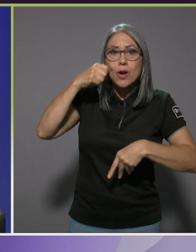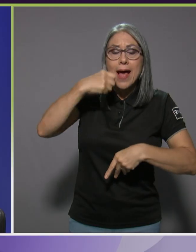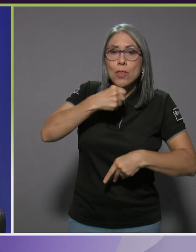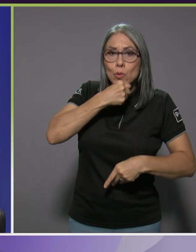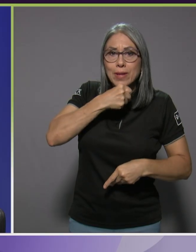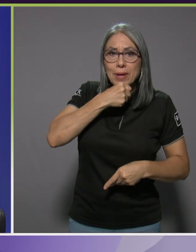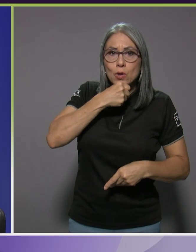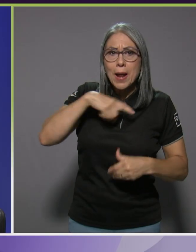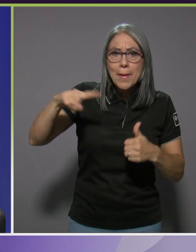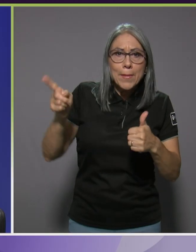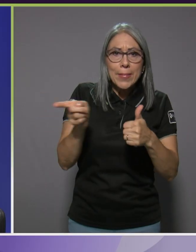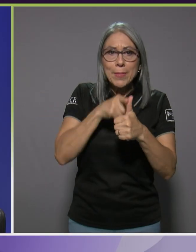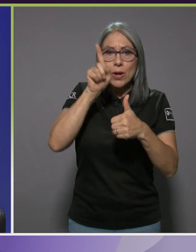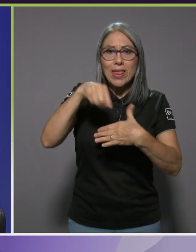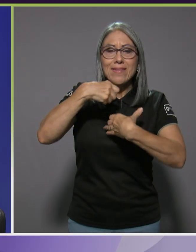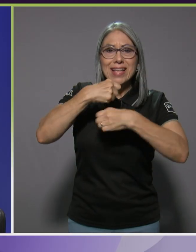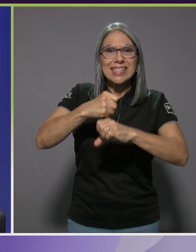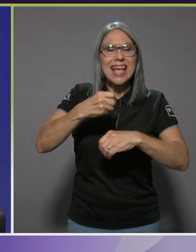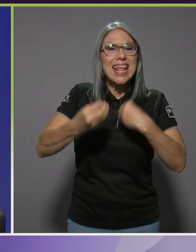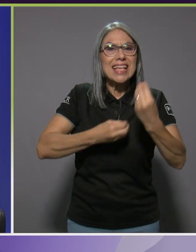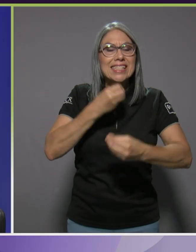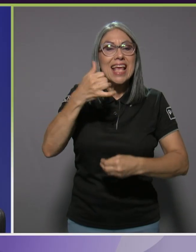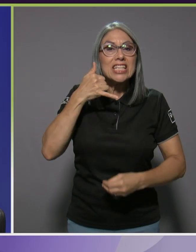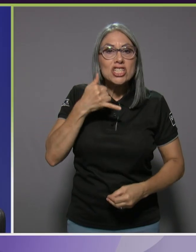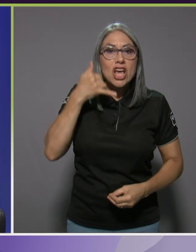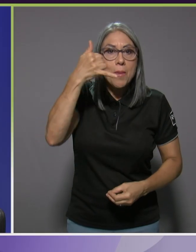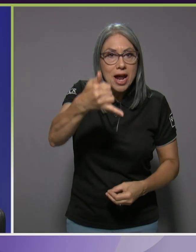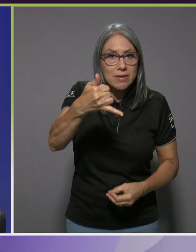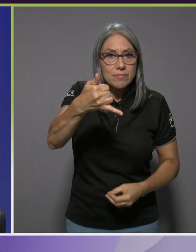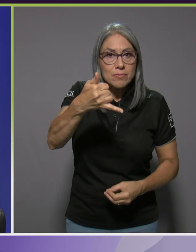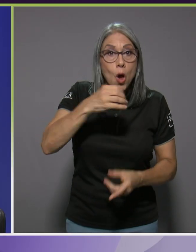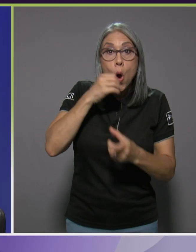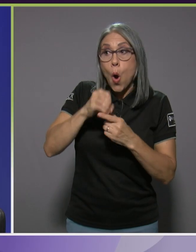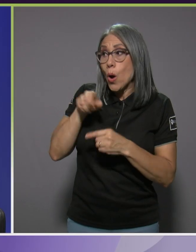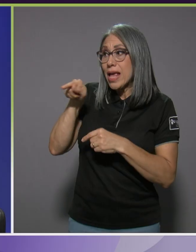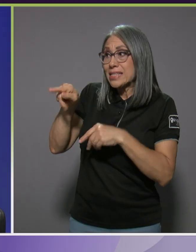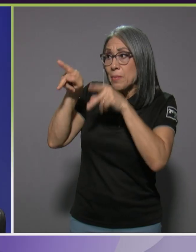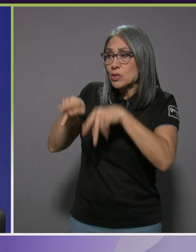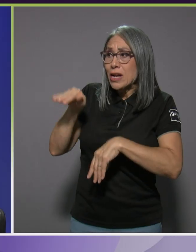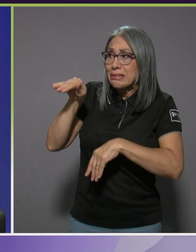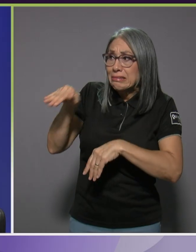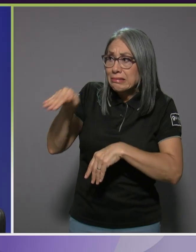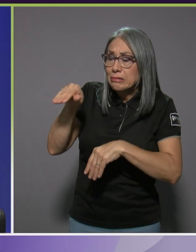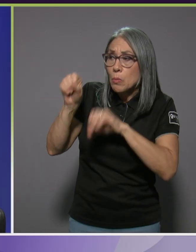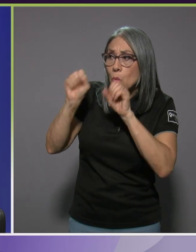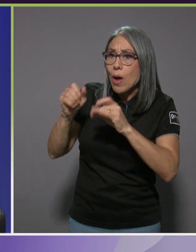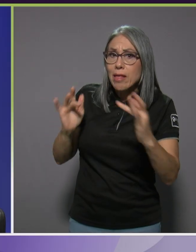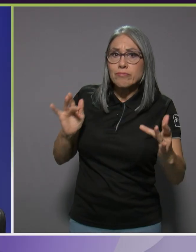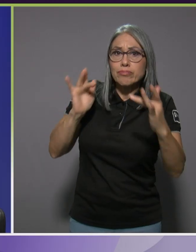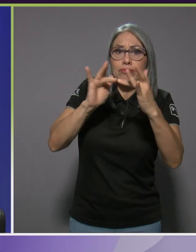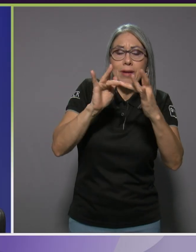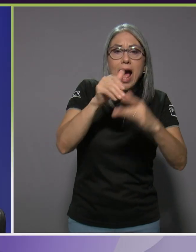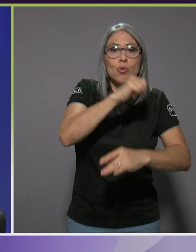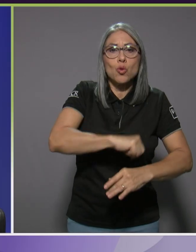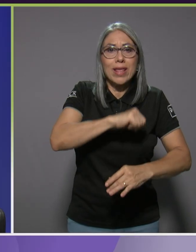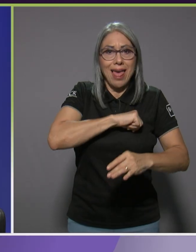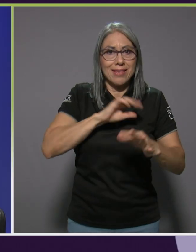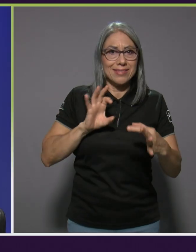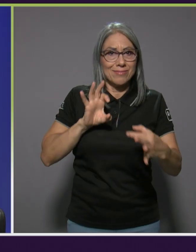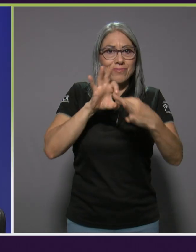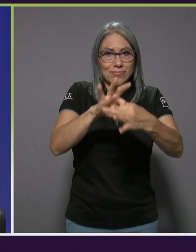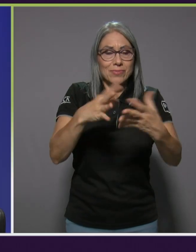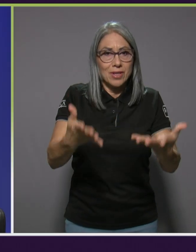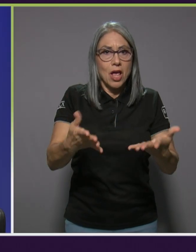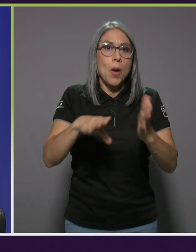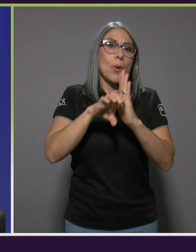es llamar o guiar a esa persona a las autoridades correspondientes. Ya